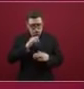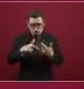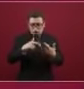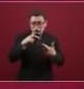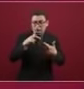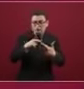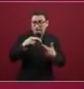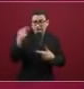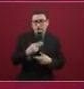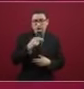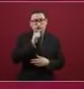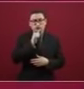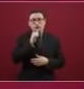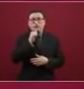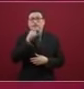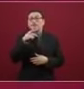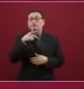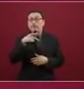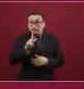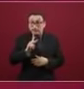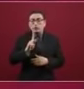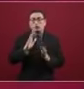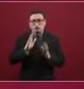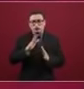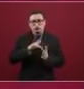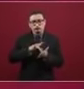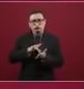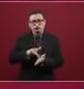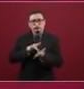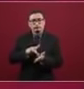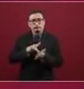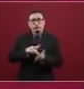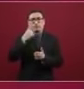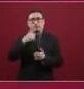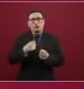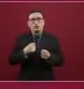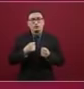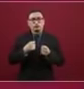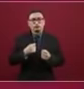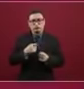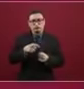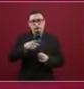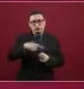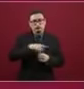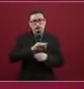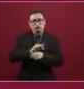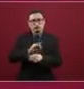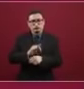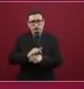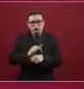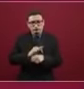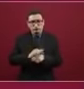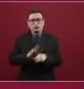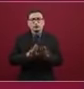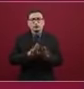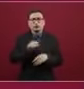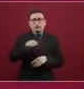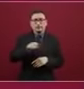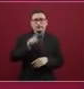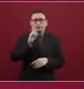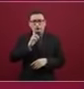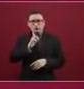región prioritaria, sí se ha incrementado el estado de fuerza y con la colaboración de la presidenta municipal